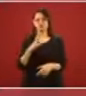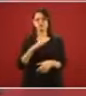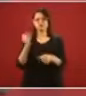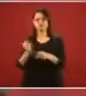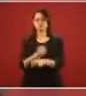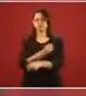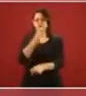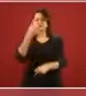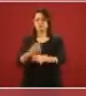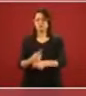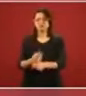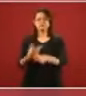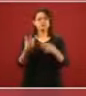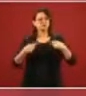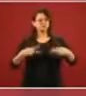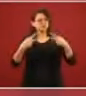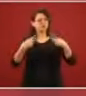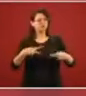decir: